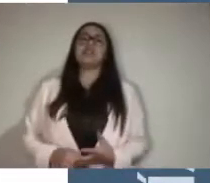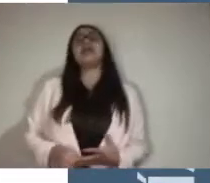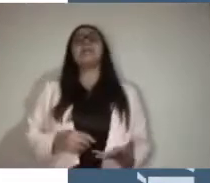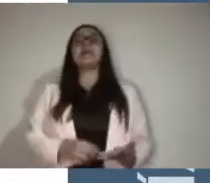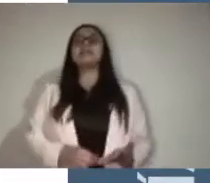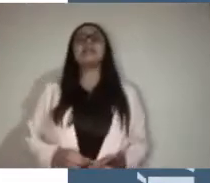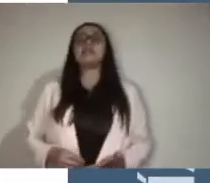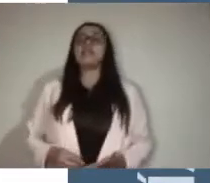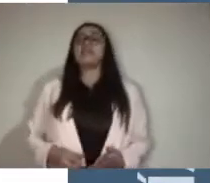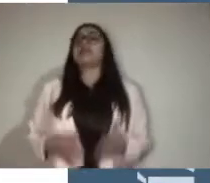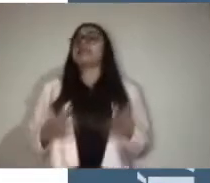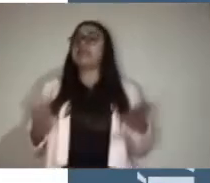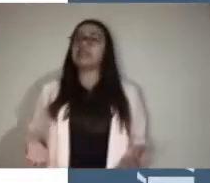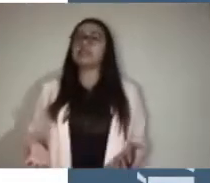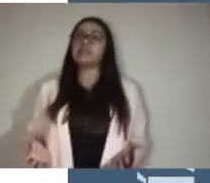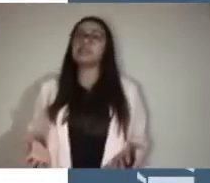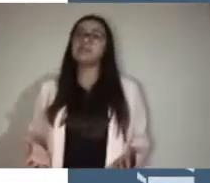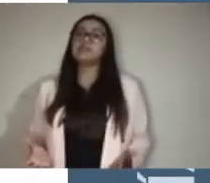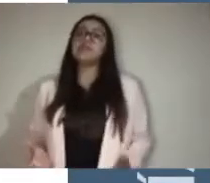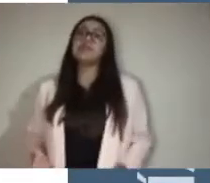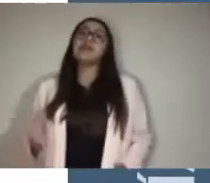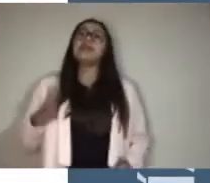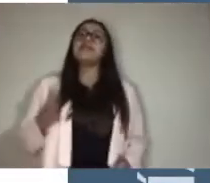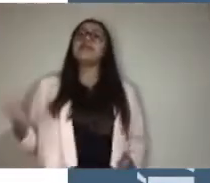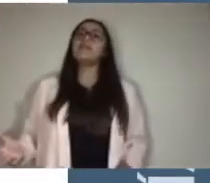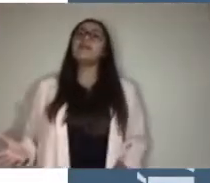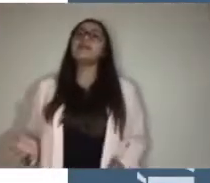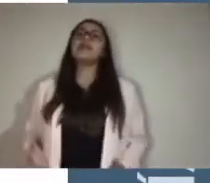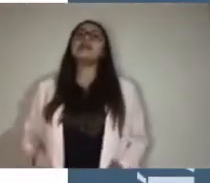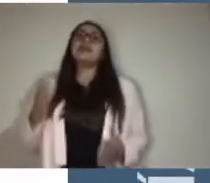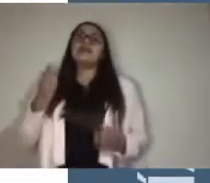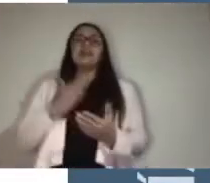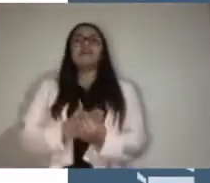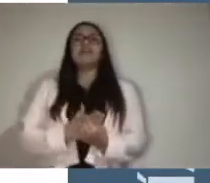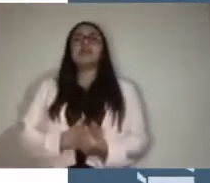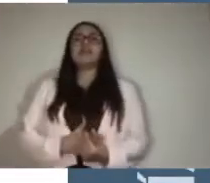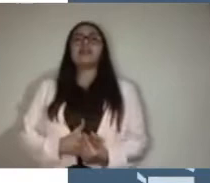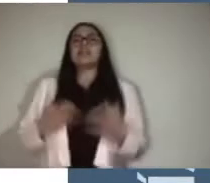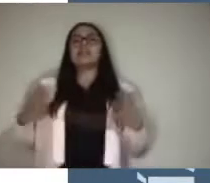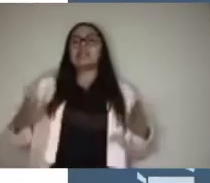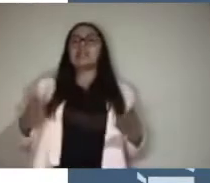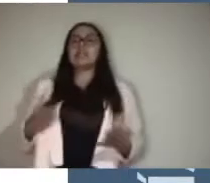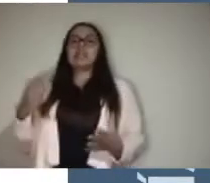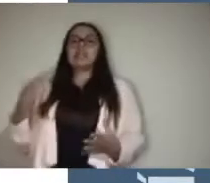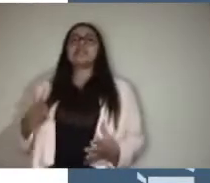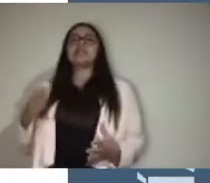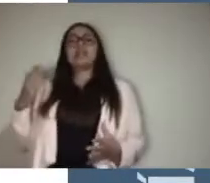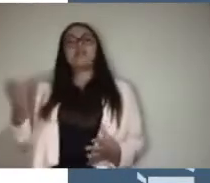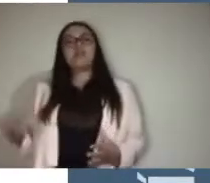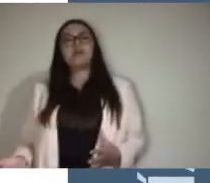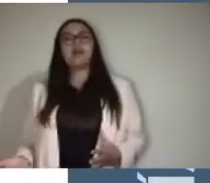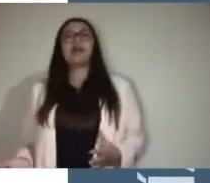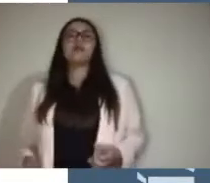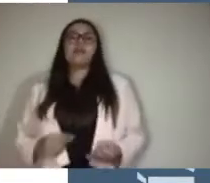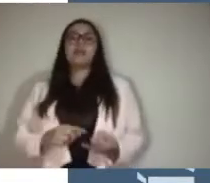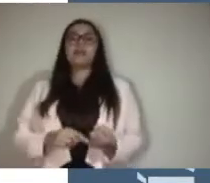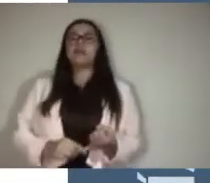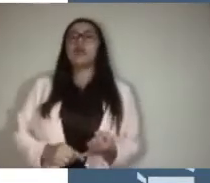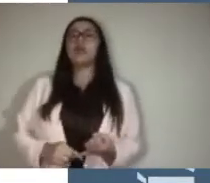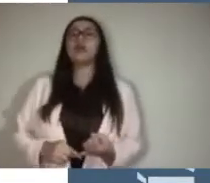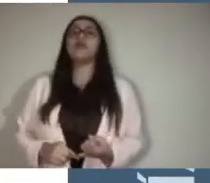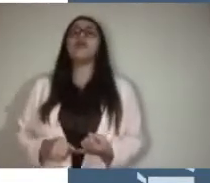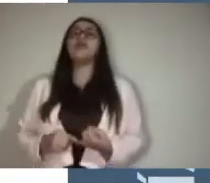ellas la demencia y las enfermedades psiquiátricas. Y finalmente definieron aquellas características de la enfermedad como el